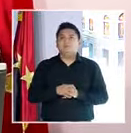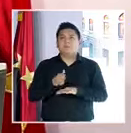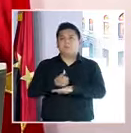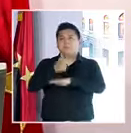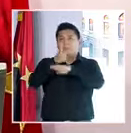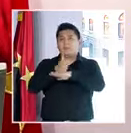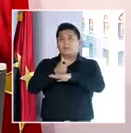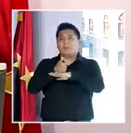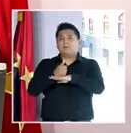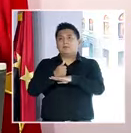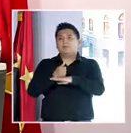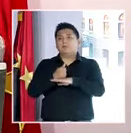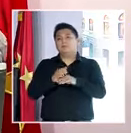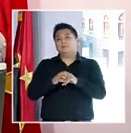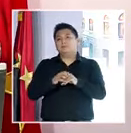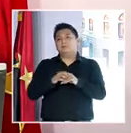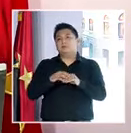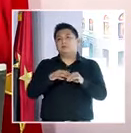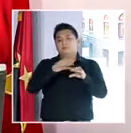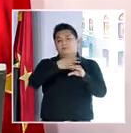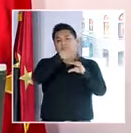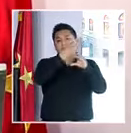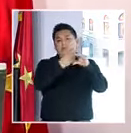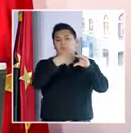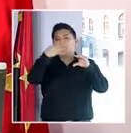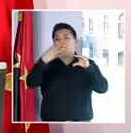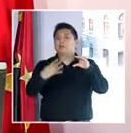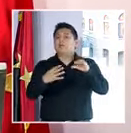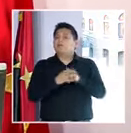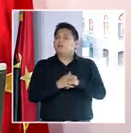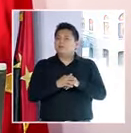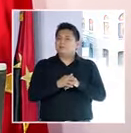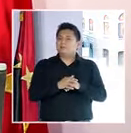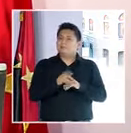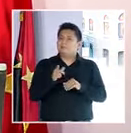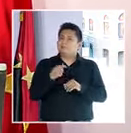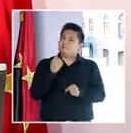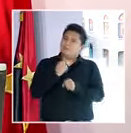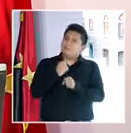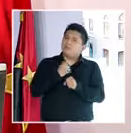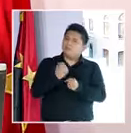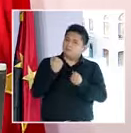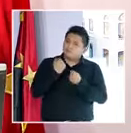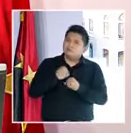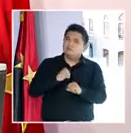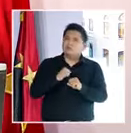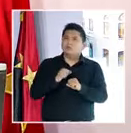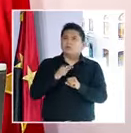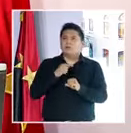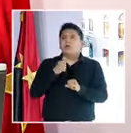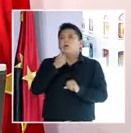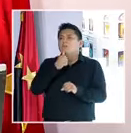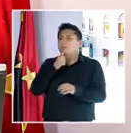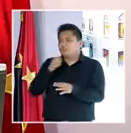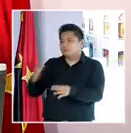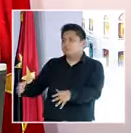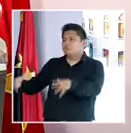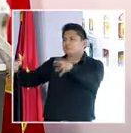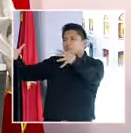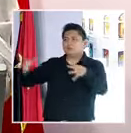director de la Cámara de Comercio, tal vez. Este esfuerzo tan importante del acueducto metropolitano